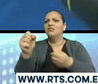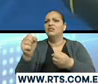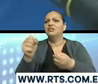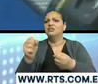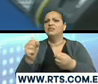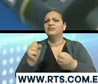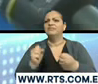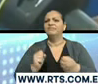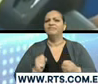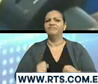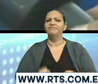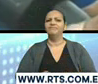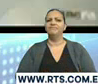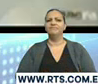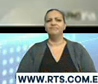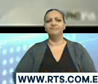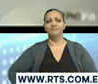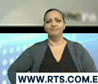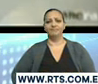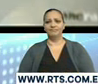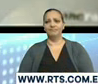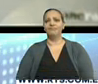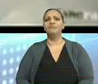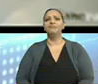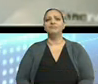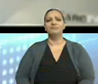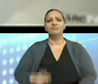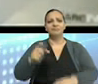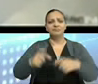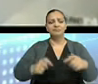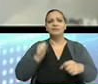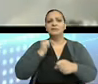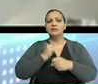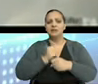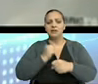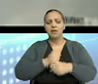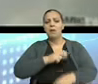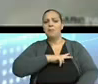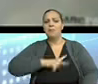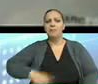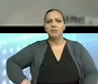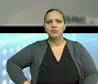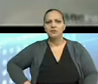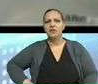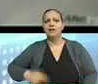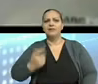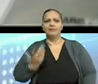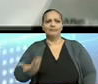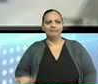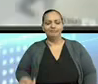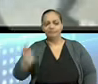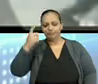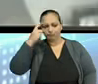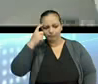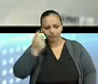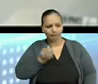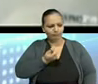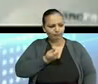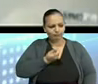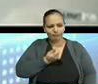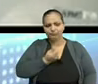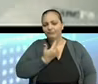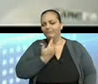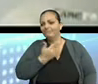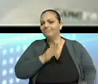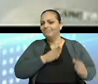toda una vida. Personas que emprenden, personas que se lanzan desafiando todos los problemas e